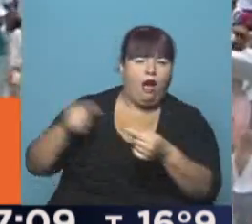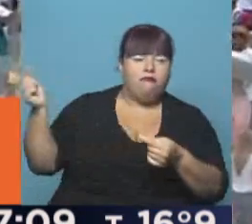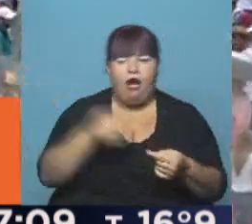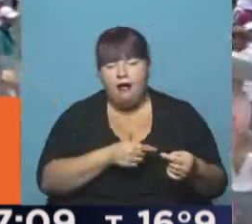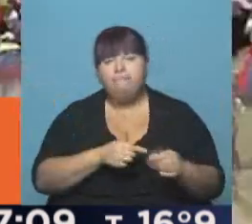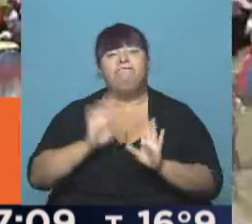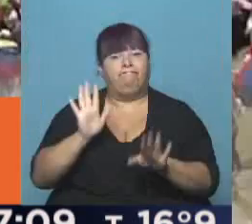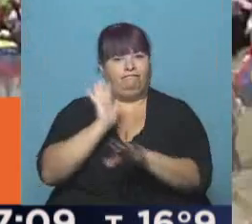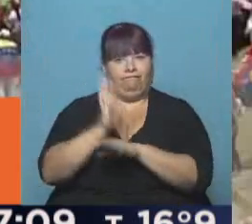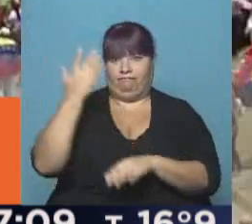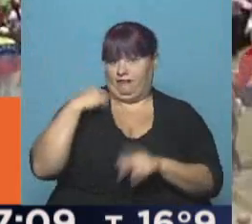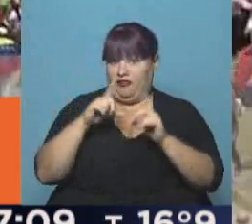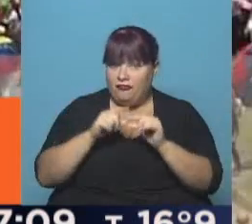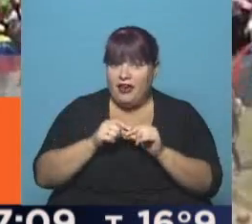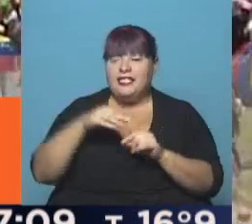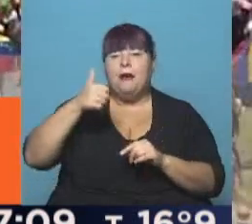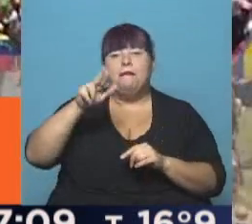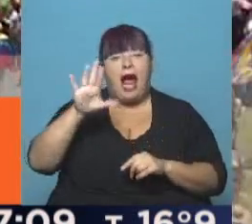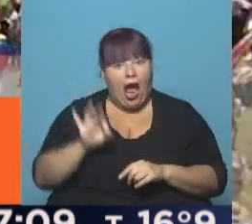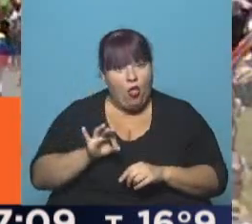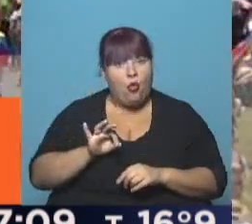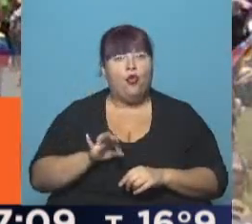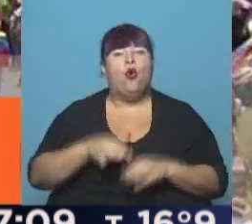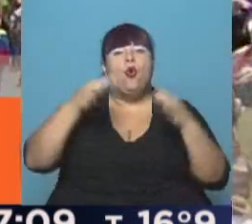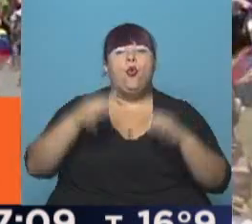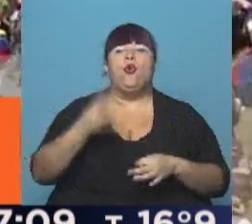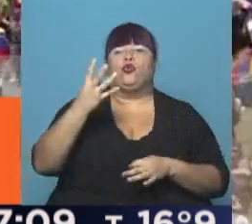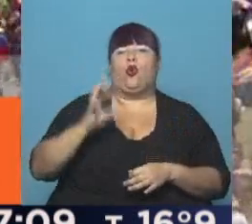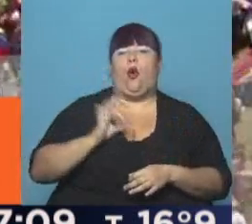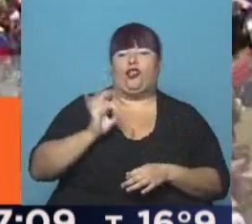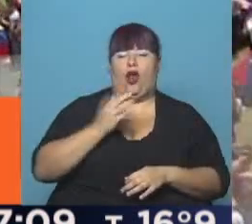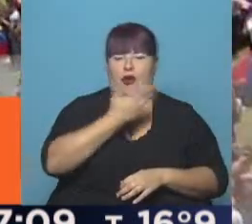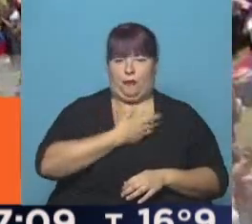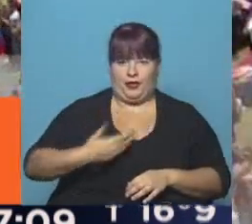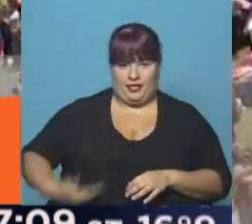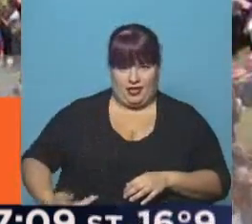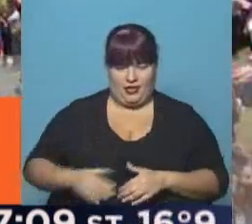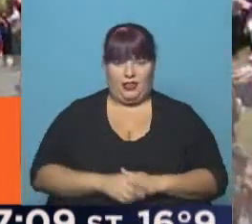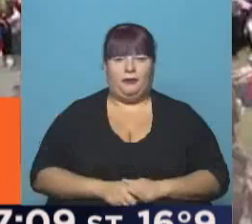marcaron esta fecha en la que Maduro cumple 4 años de presidencia.